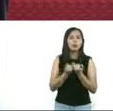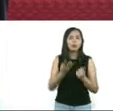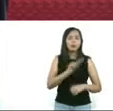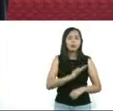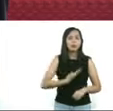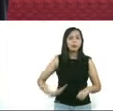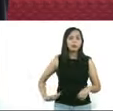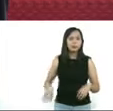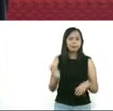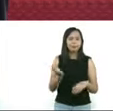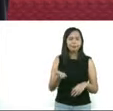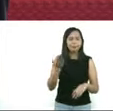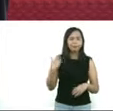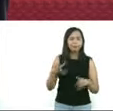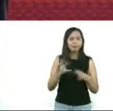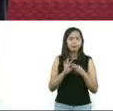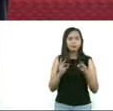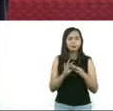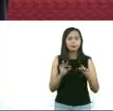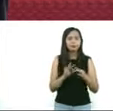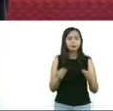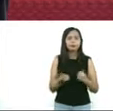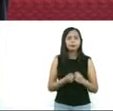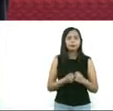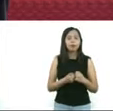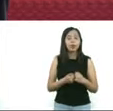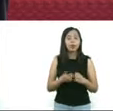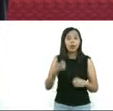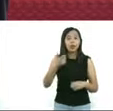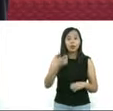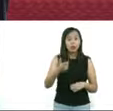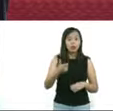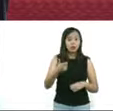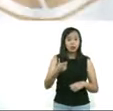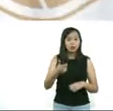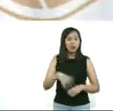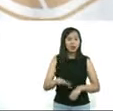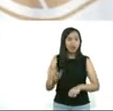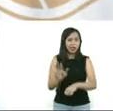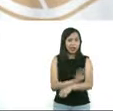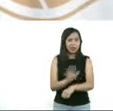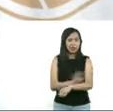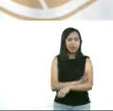día lo mostró, y todos lo hemos visto, los precios de la electricidad en Europa